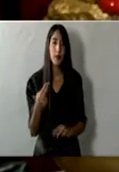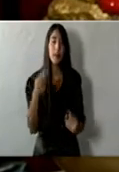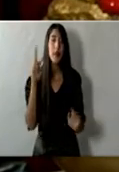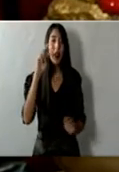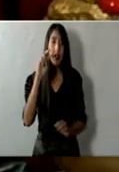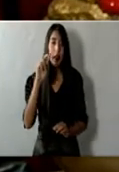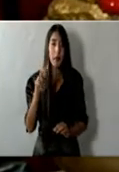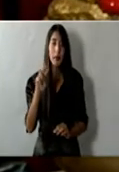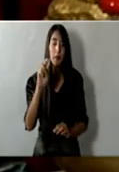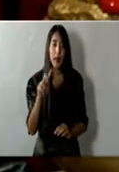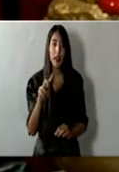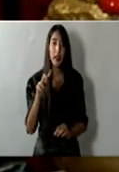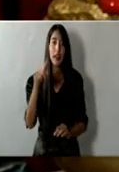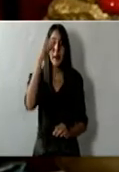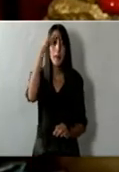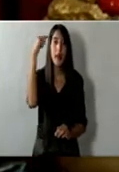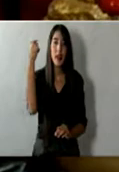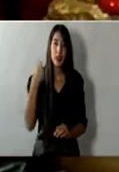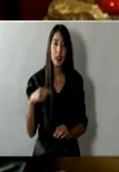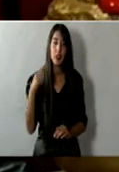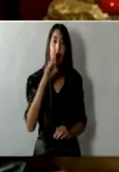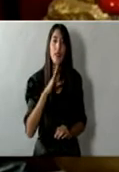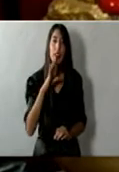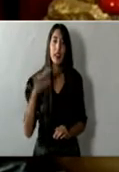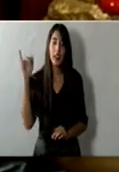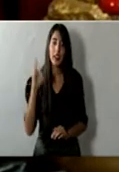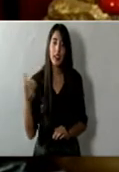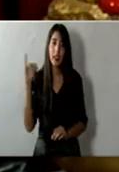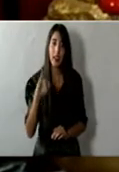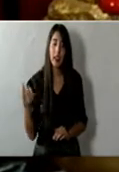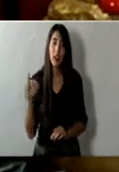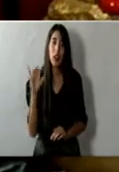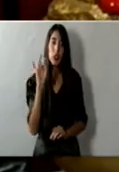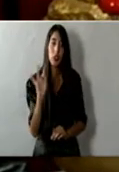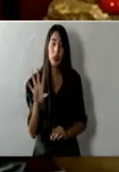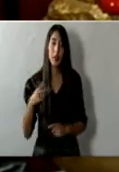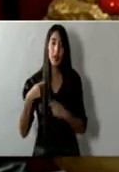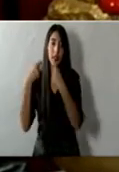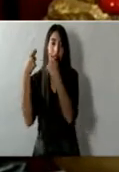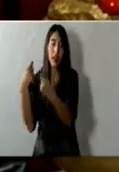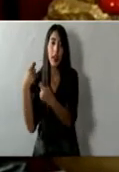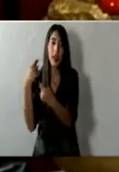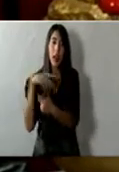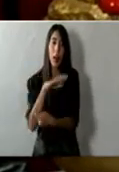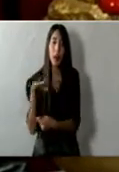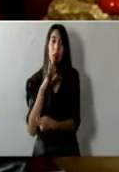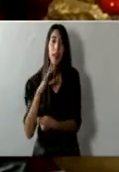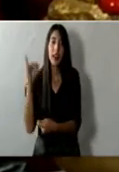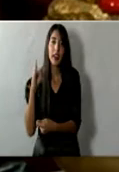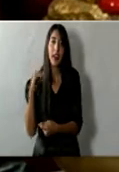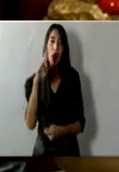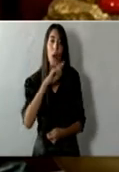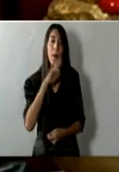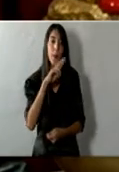que era para la nación de Israel era para ese pueblo o esa nación especial, y que ella pertenecía a otro